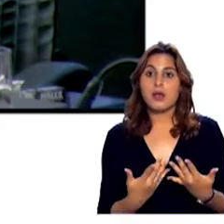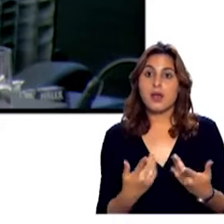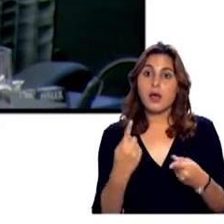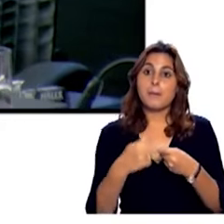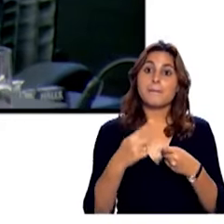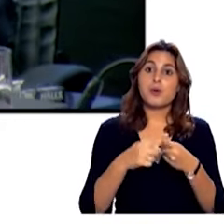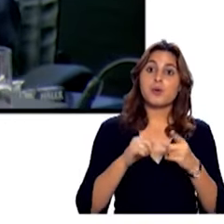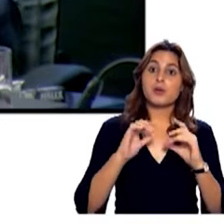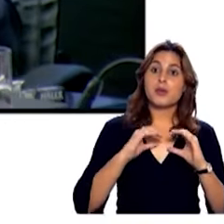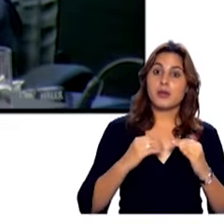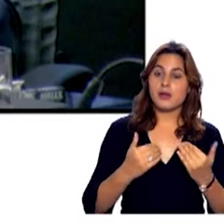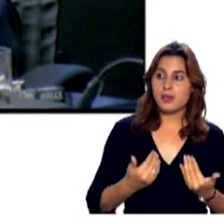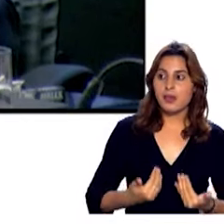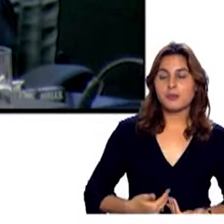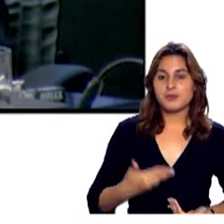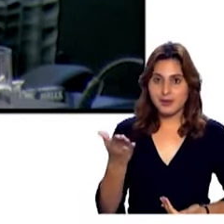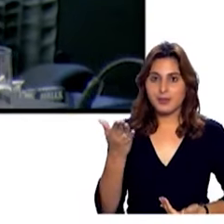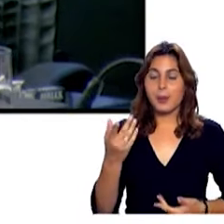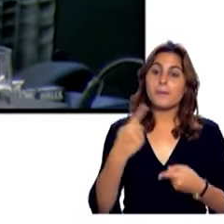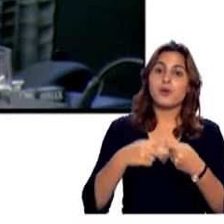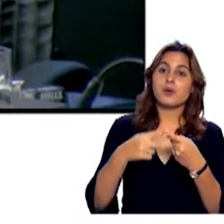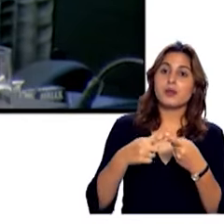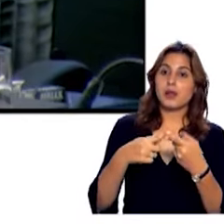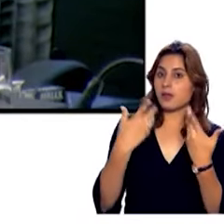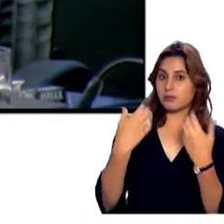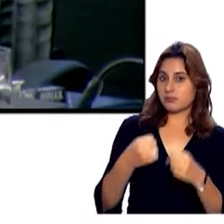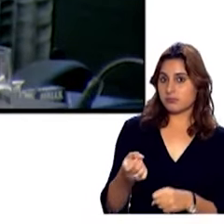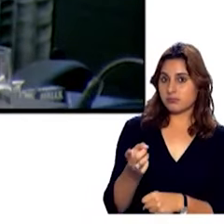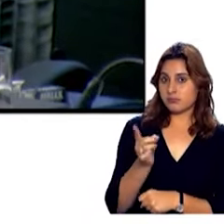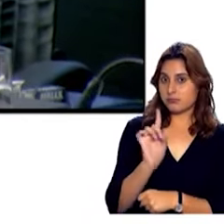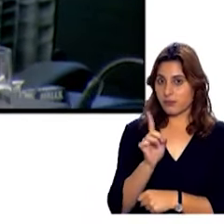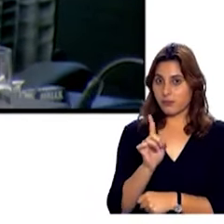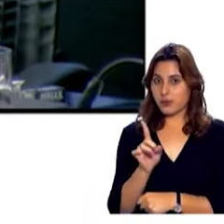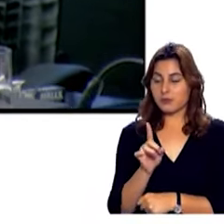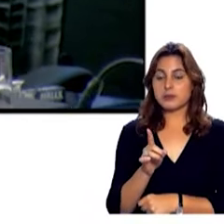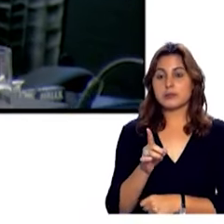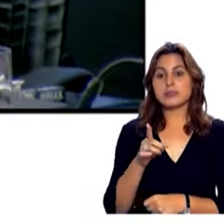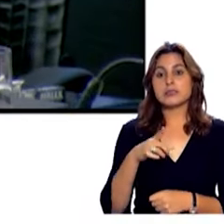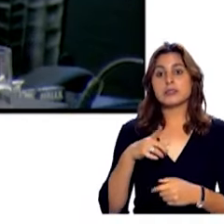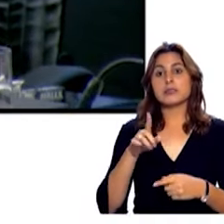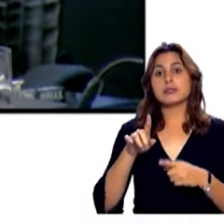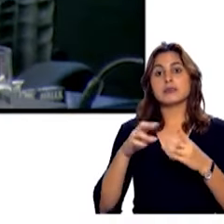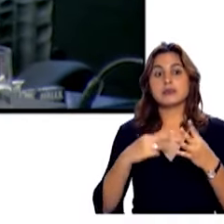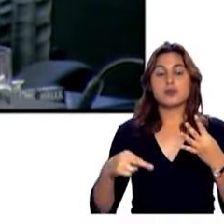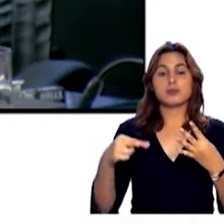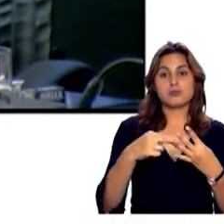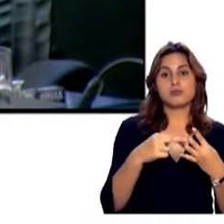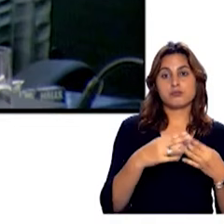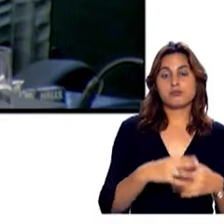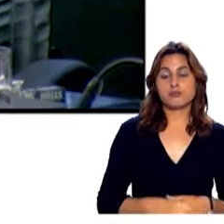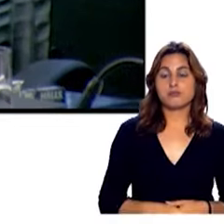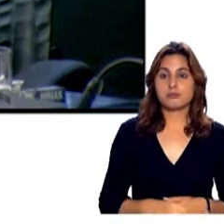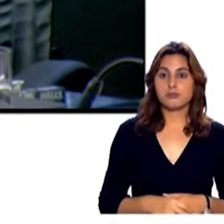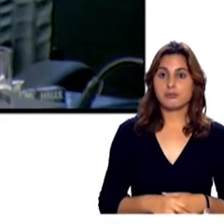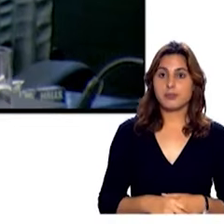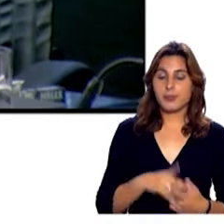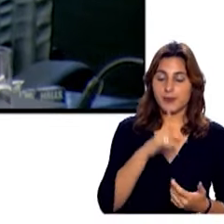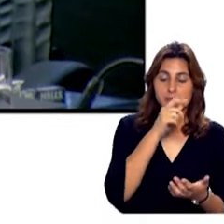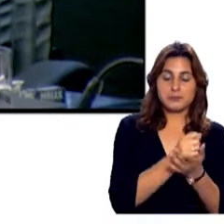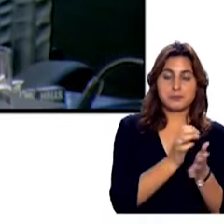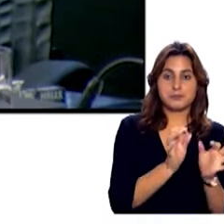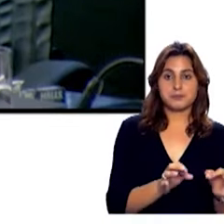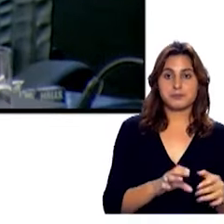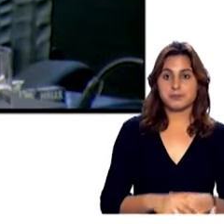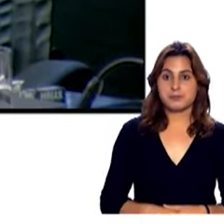admisión como los motivos Son tados la decisión tiene que estar justificada para evitar la arbitrar podr darse Elo que tribunal